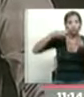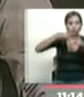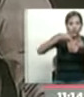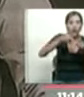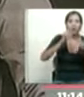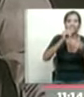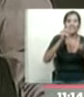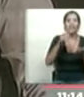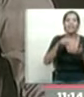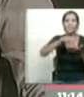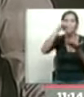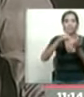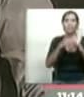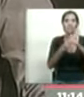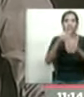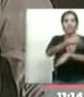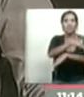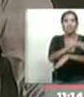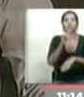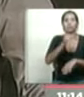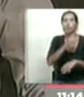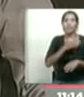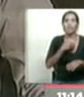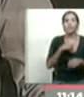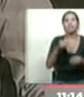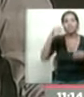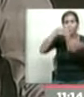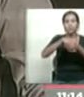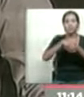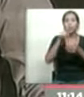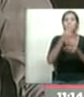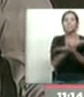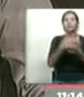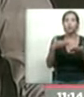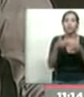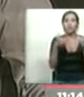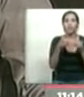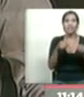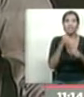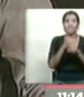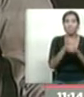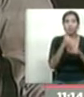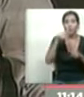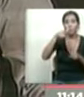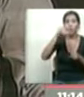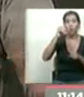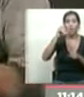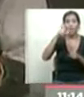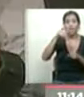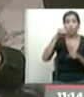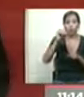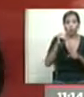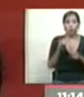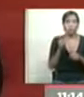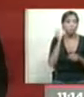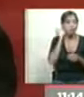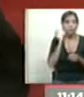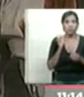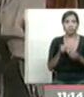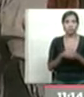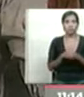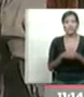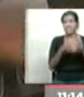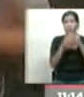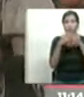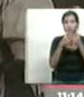voy a mostrar tu dirección. Bueno, si no quieres, deposítame un millón de dólares. Ese era el trabajo de Patricia Poleo en Estados Unidos. Una mercenaria. Eso es